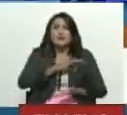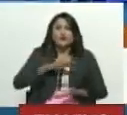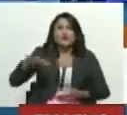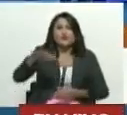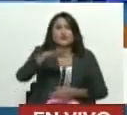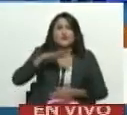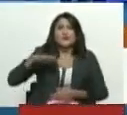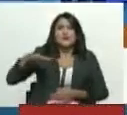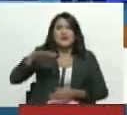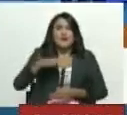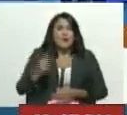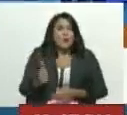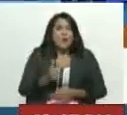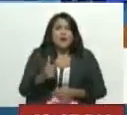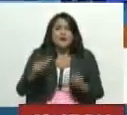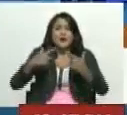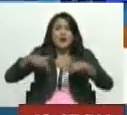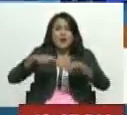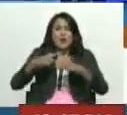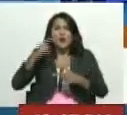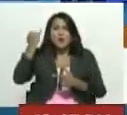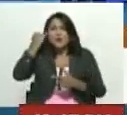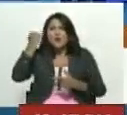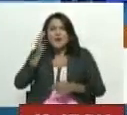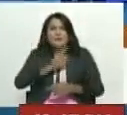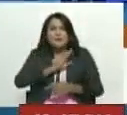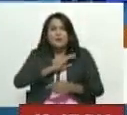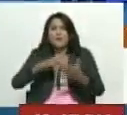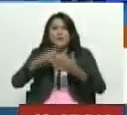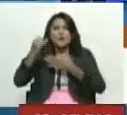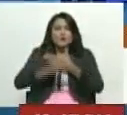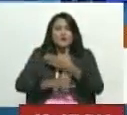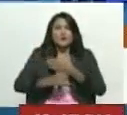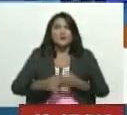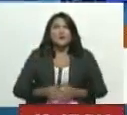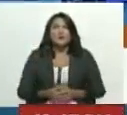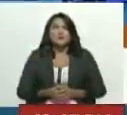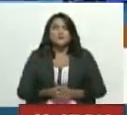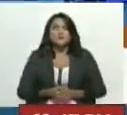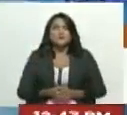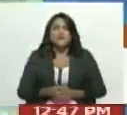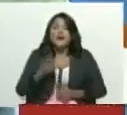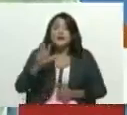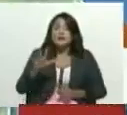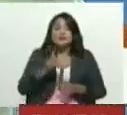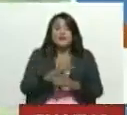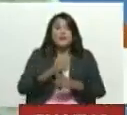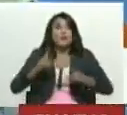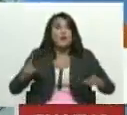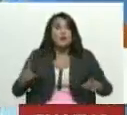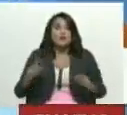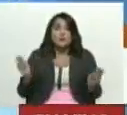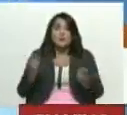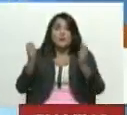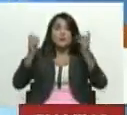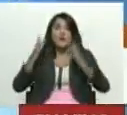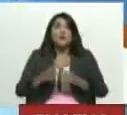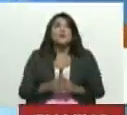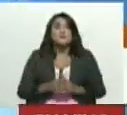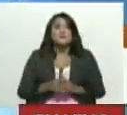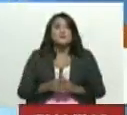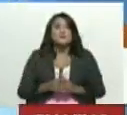espacios con sus ideas con su proyecto Y eso es democracia popular y estamos convencidos desde el alto movimiento